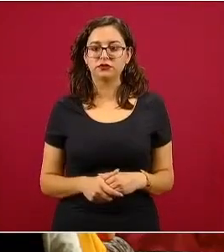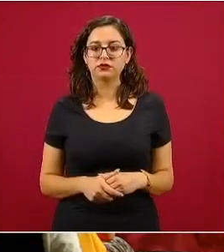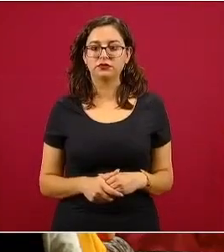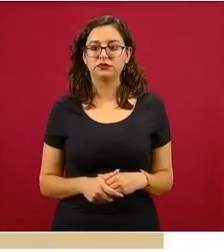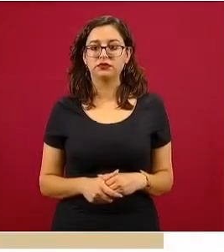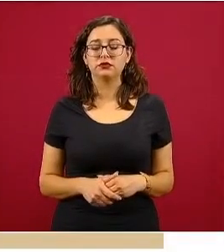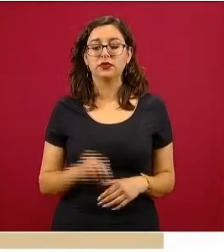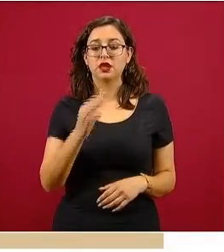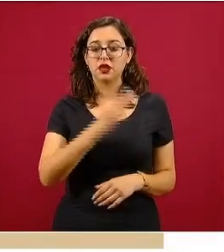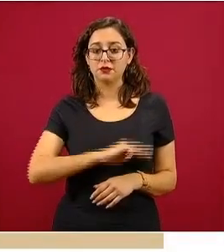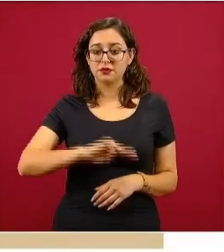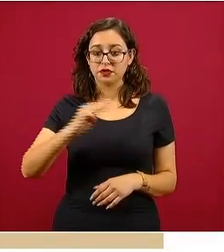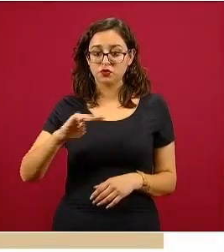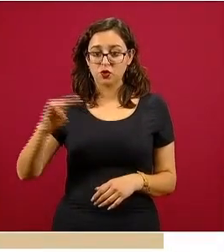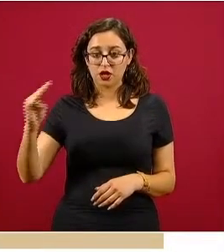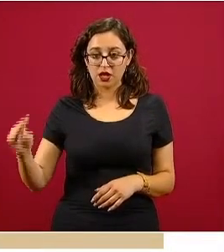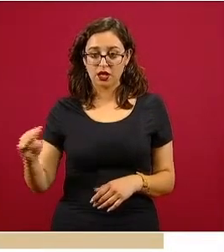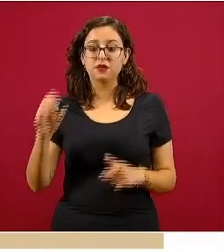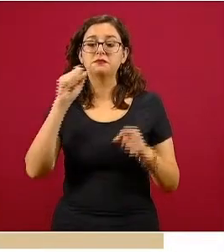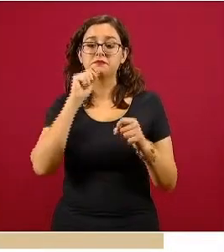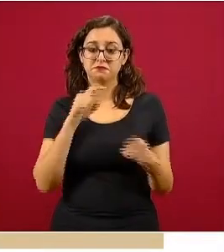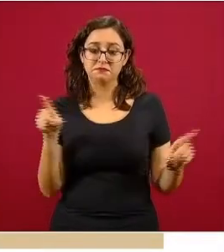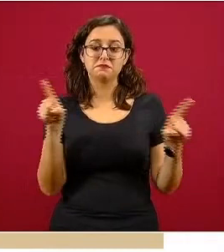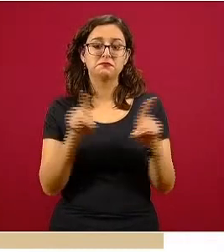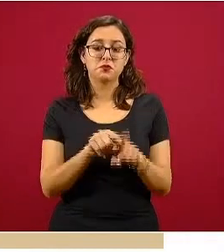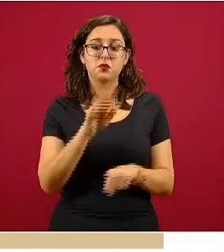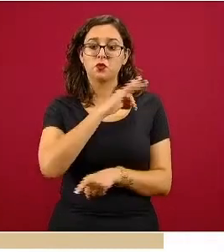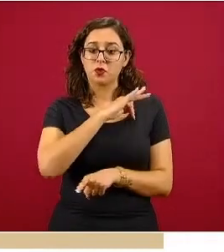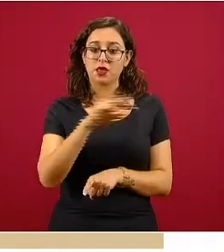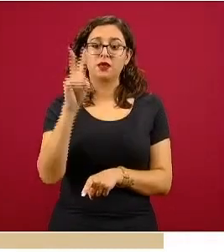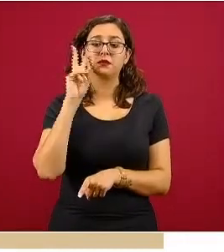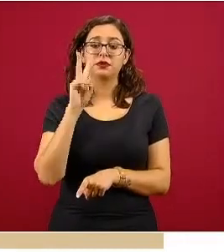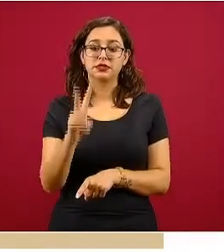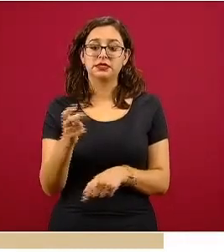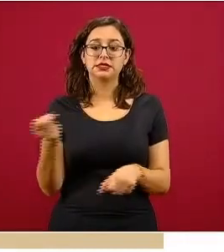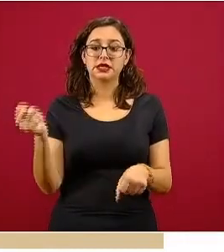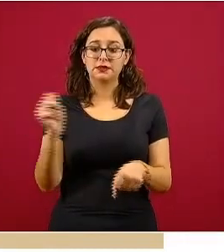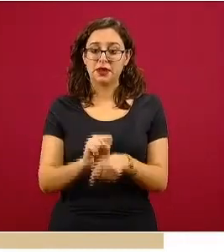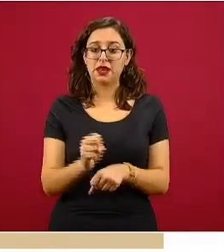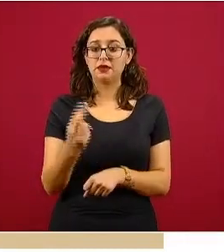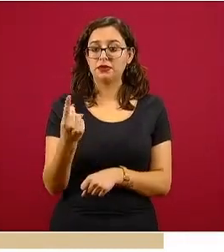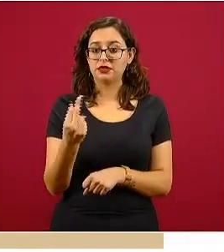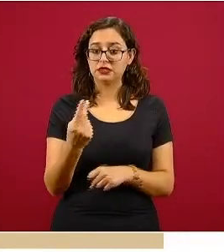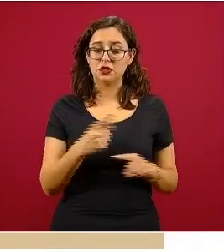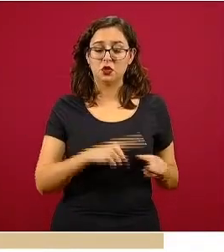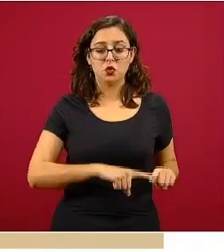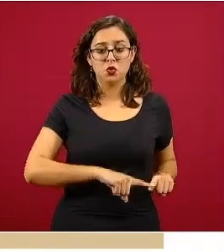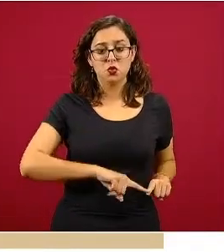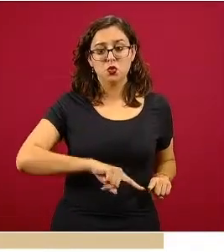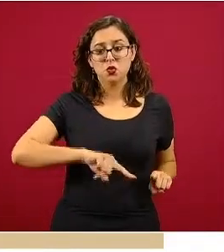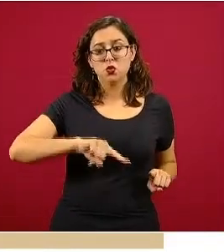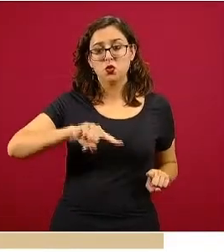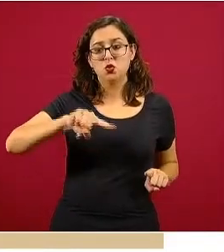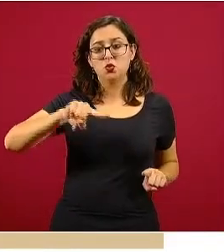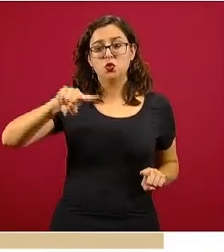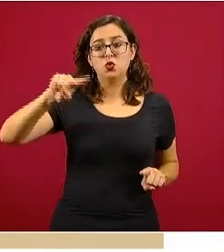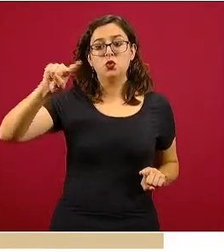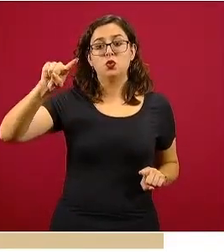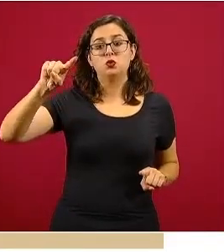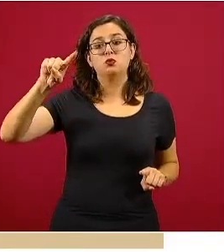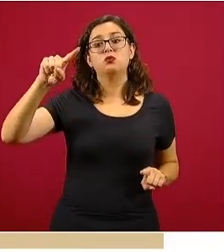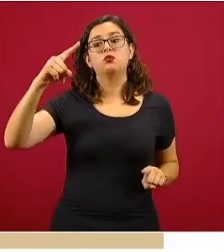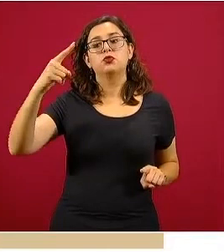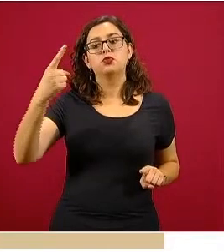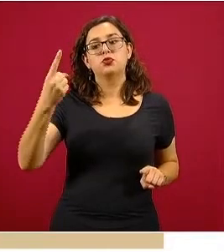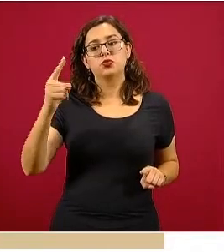curva de Michoacán. Michoacán también, con un ascenso importante hasta la 25, parecía que empezaba a ceder la transmisión en las